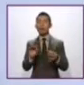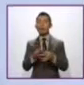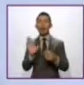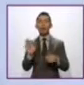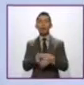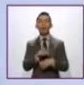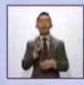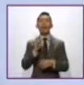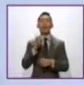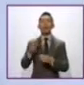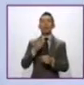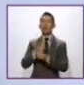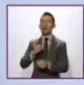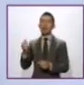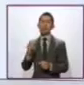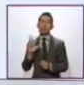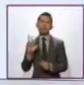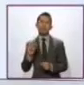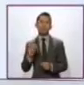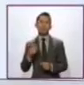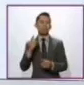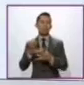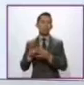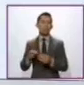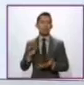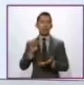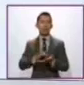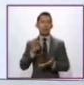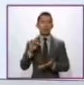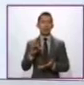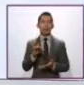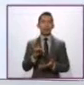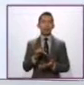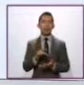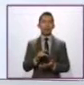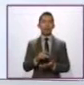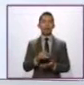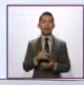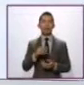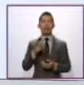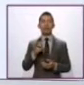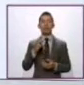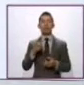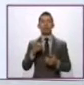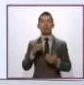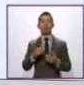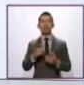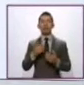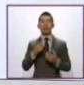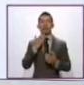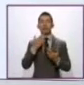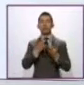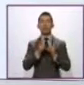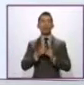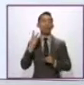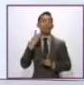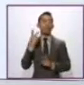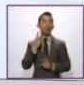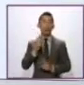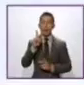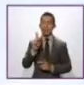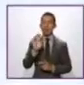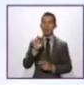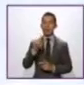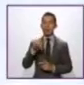voy a dar oportunidad a nadie más a replicar. Gracias, candidato. Toca el turno para la candidata del Partido del Trabajo, Penélope Ramírez.